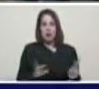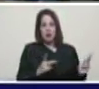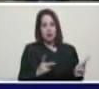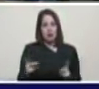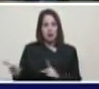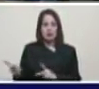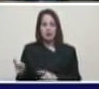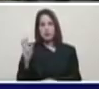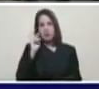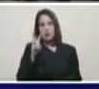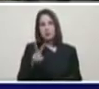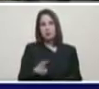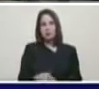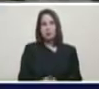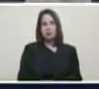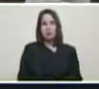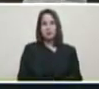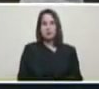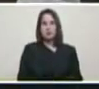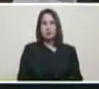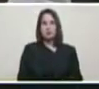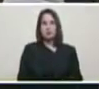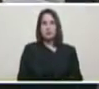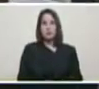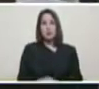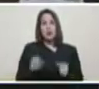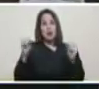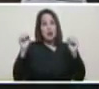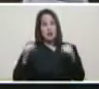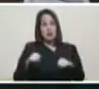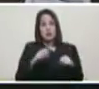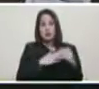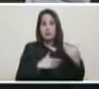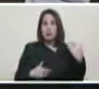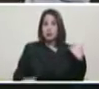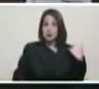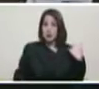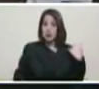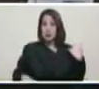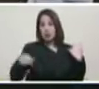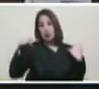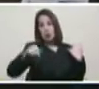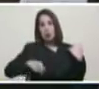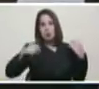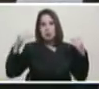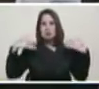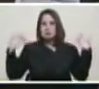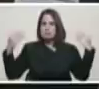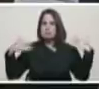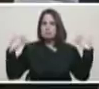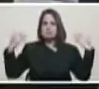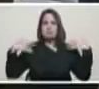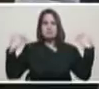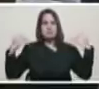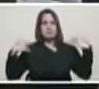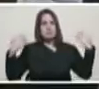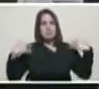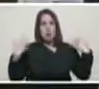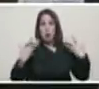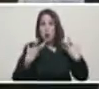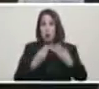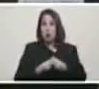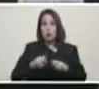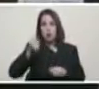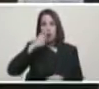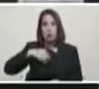compañera Erica sí presidente hoy Estamos celebrando junto a todo el pueblo venezolano y junto a